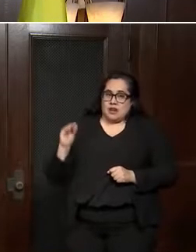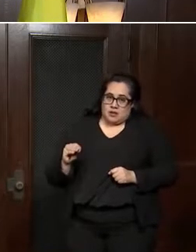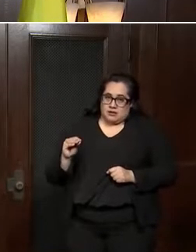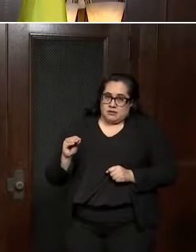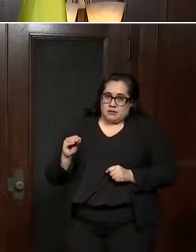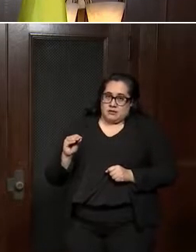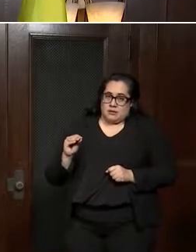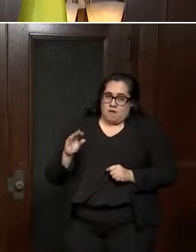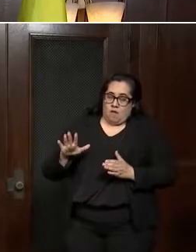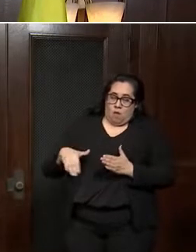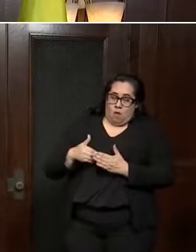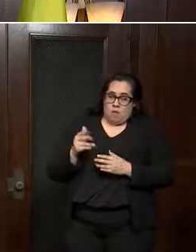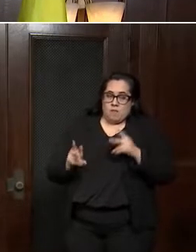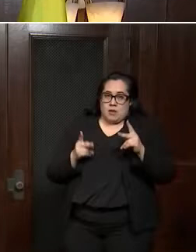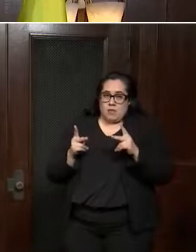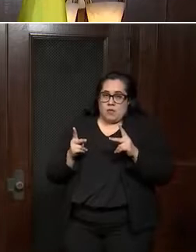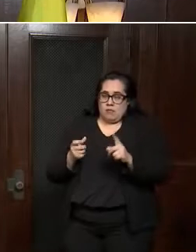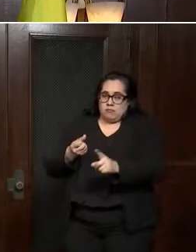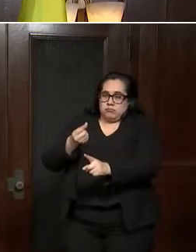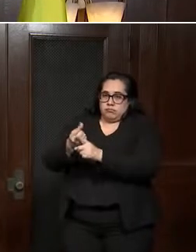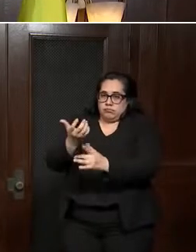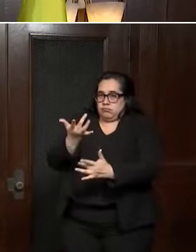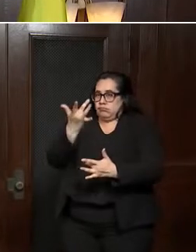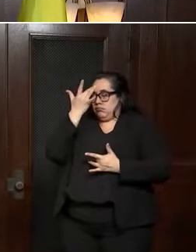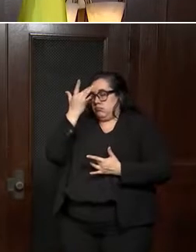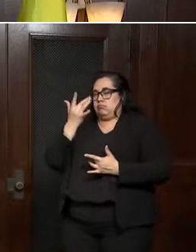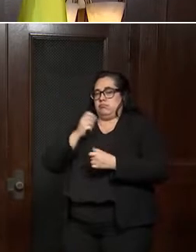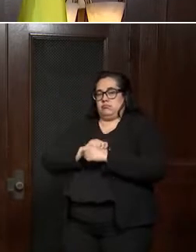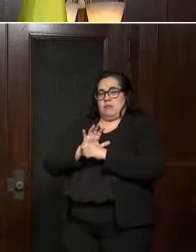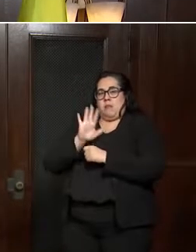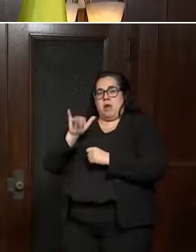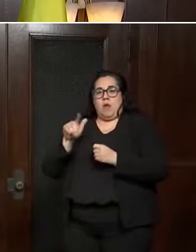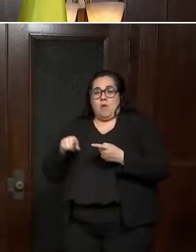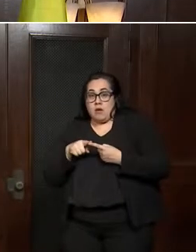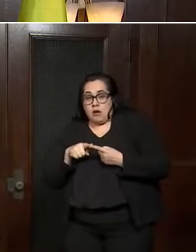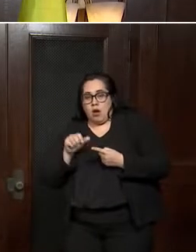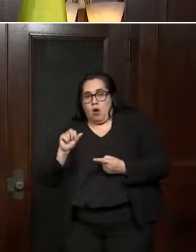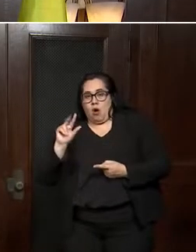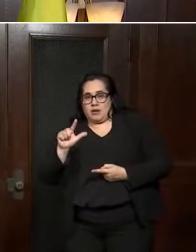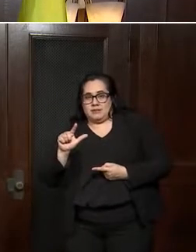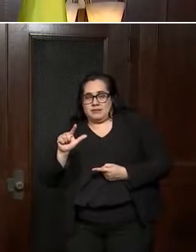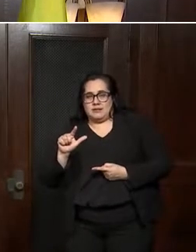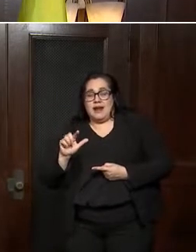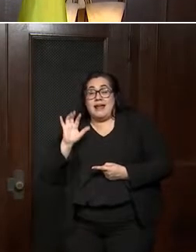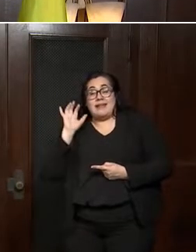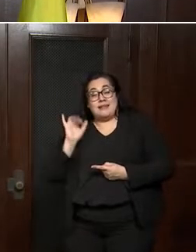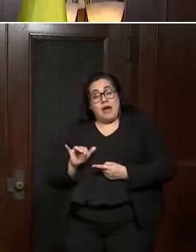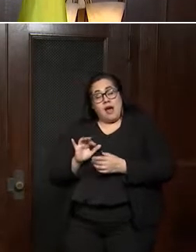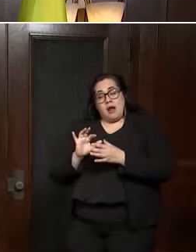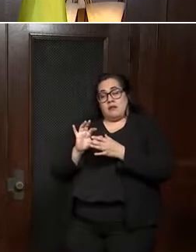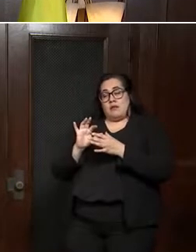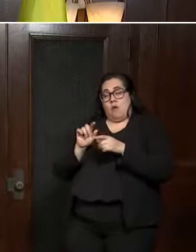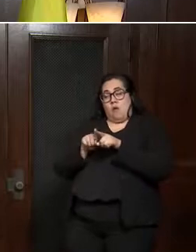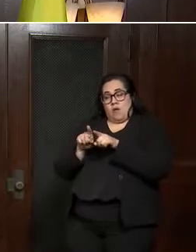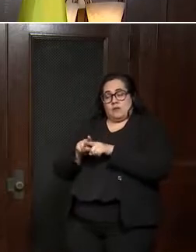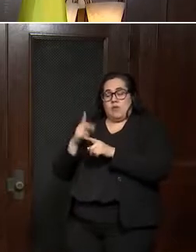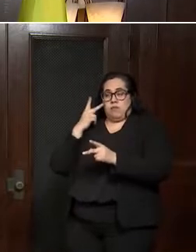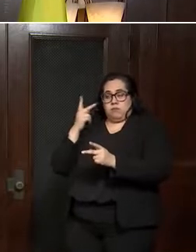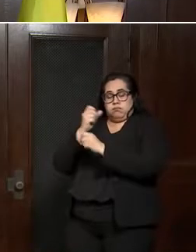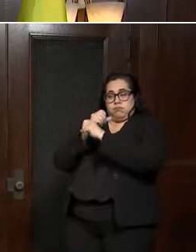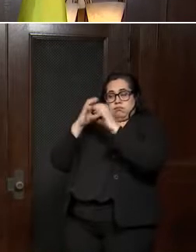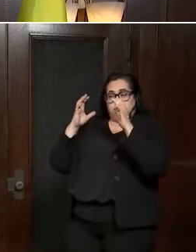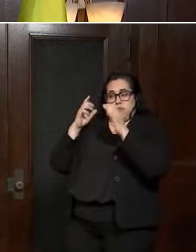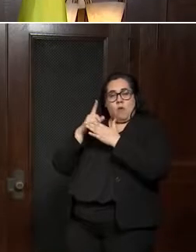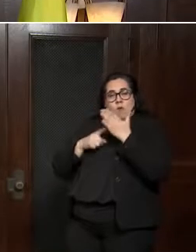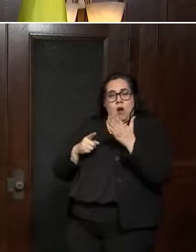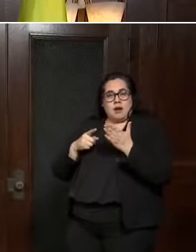95% de la gente se enfermará para agosto. La historia también nos muestra lo que